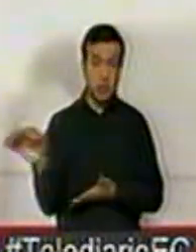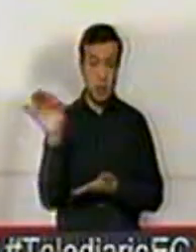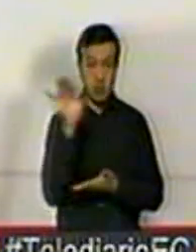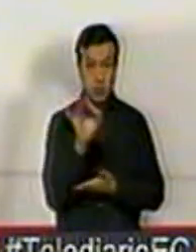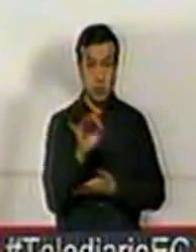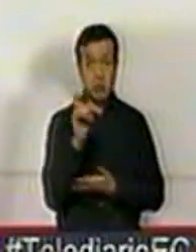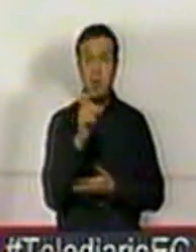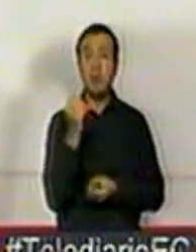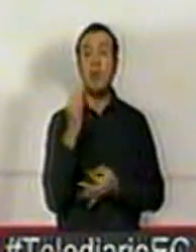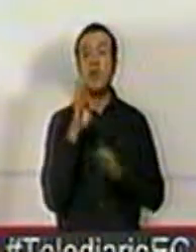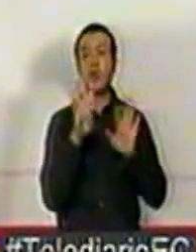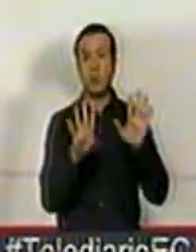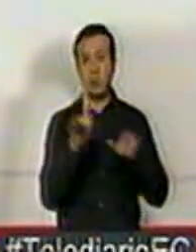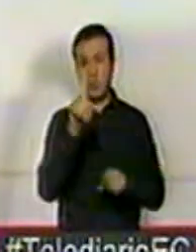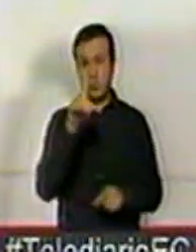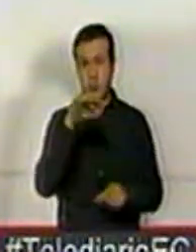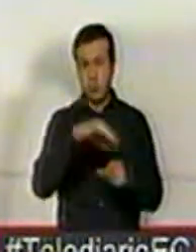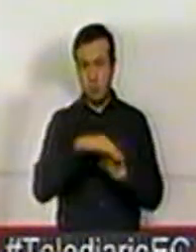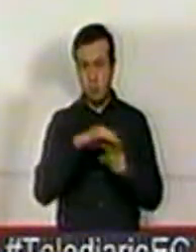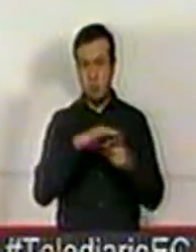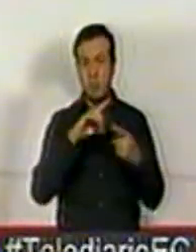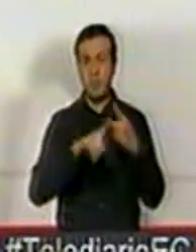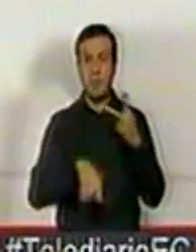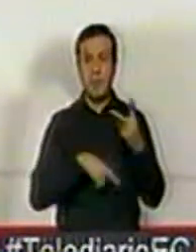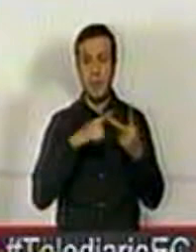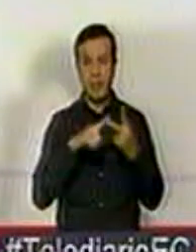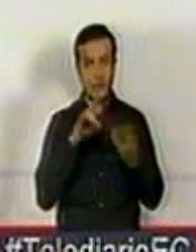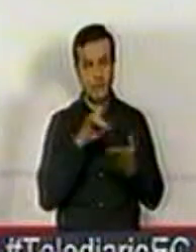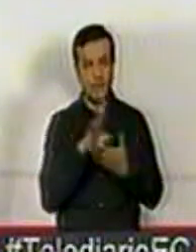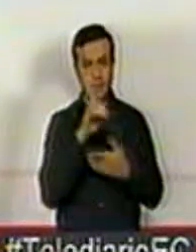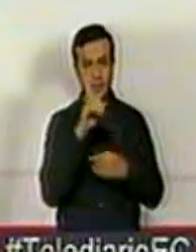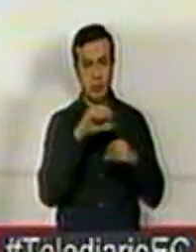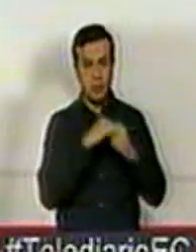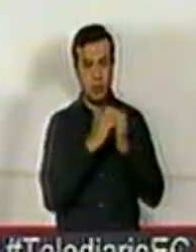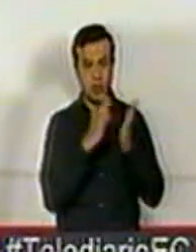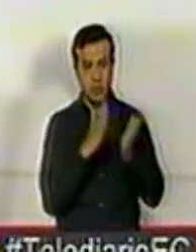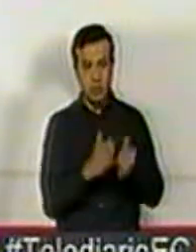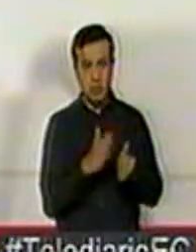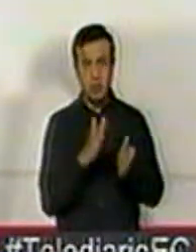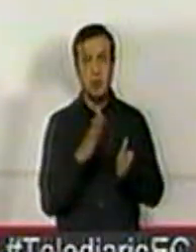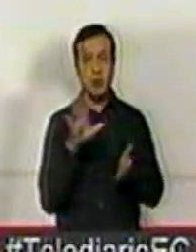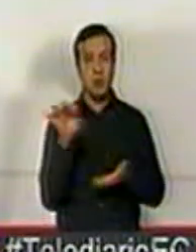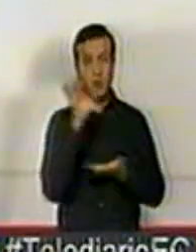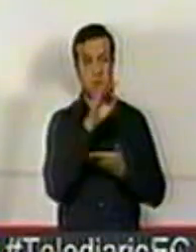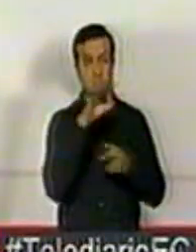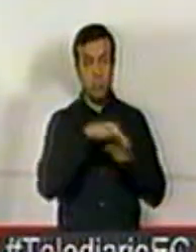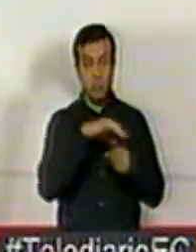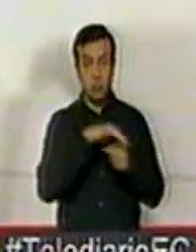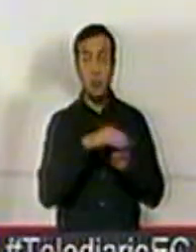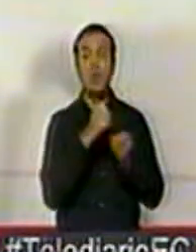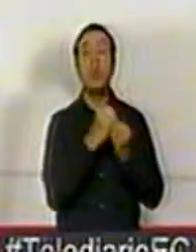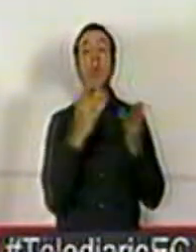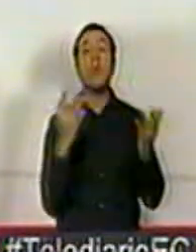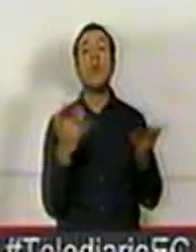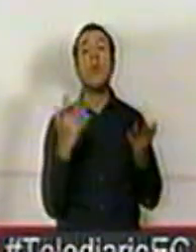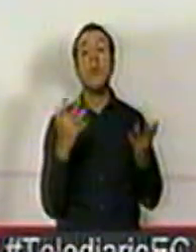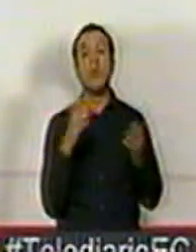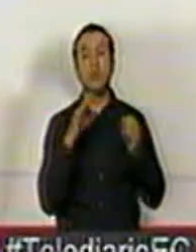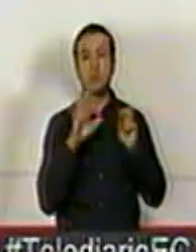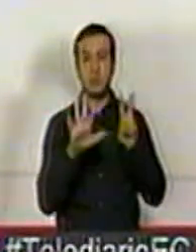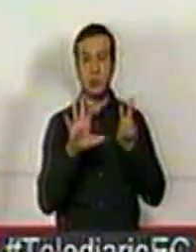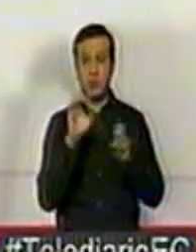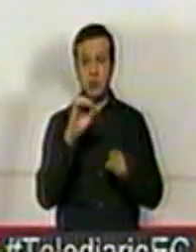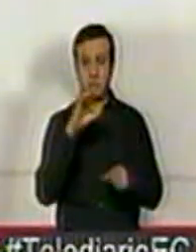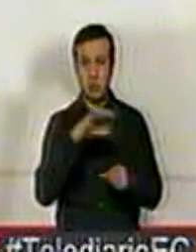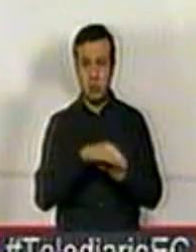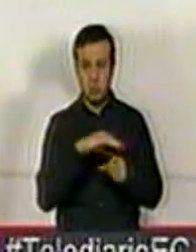se necesitan 91 votos. Para destituir a un asambleísta que es electo popularmente se lo ha hecho con